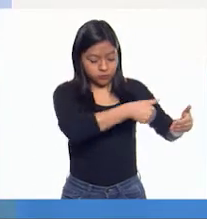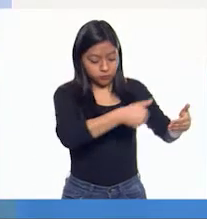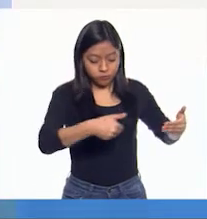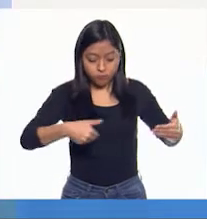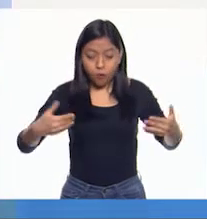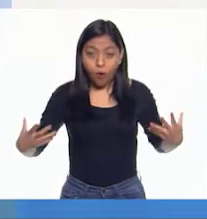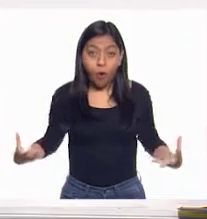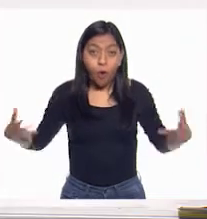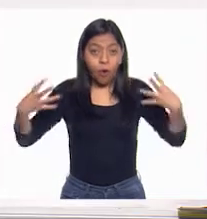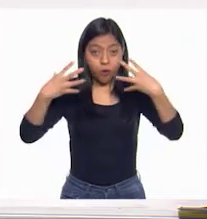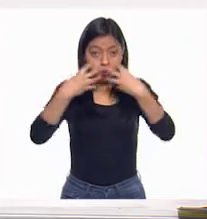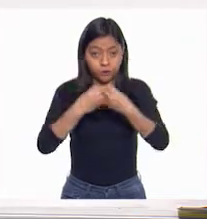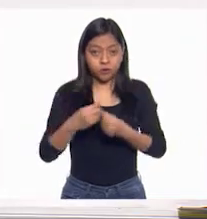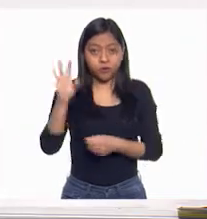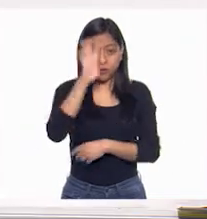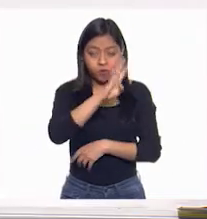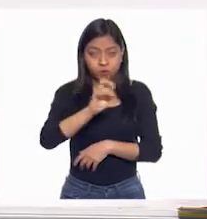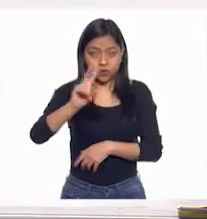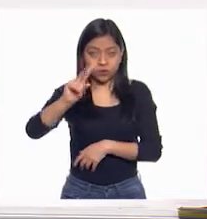480 hojas.